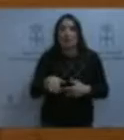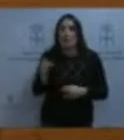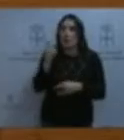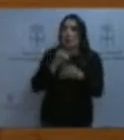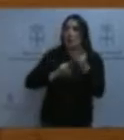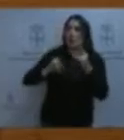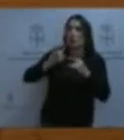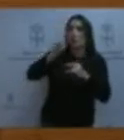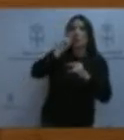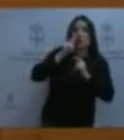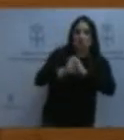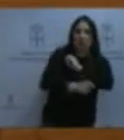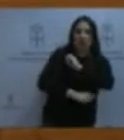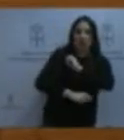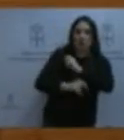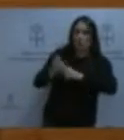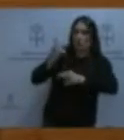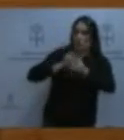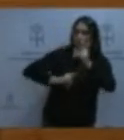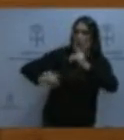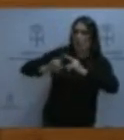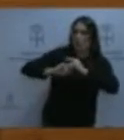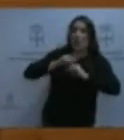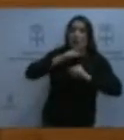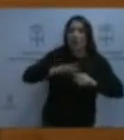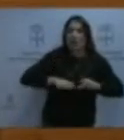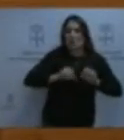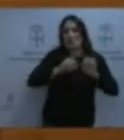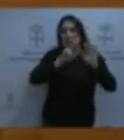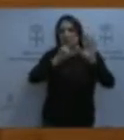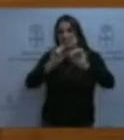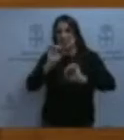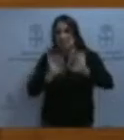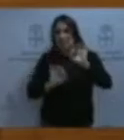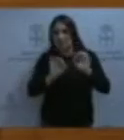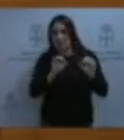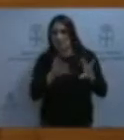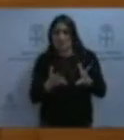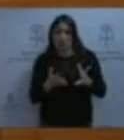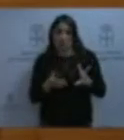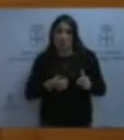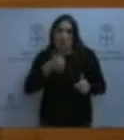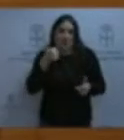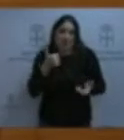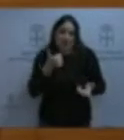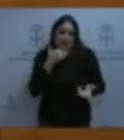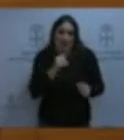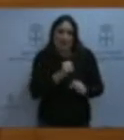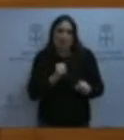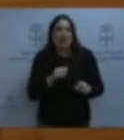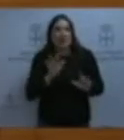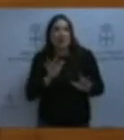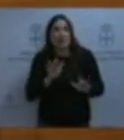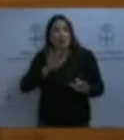turismo en agosto. Tenemos una ocupación ahora mismo media del 70%, poco podemos llenar más, sin embargo tenemos